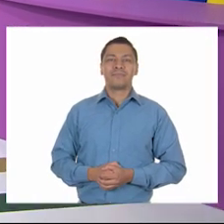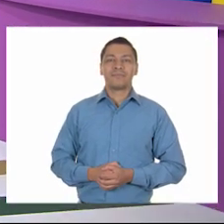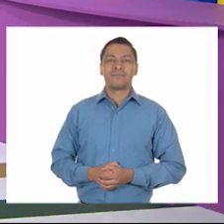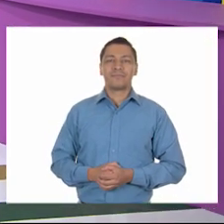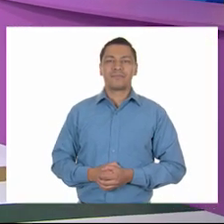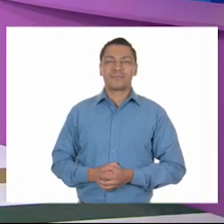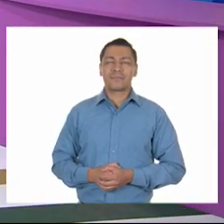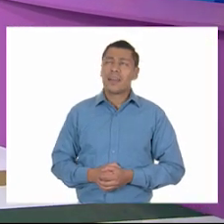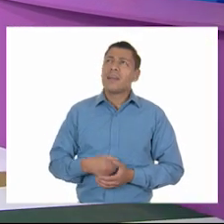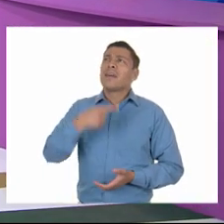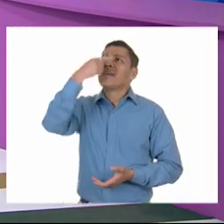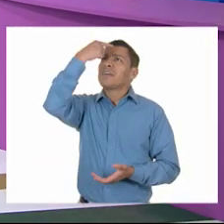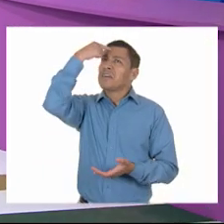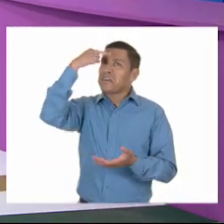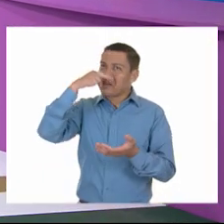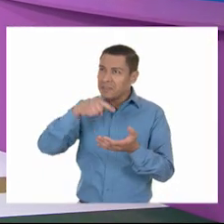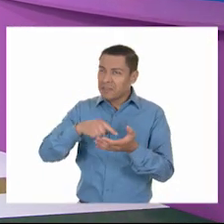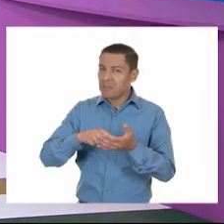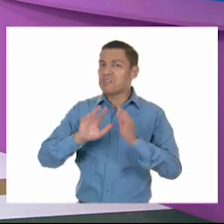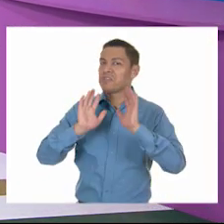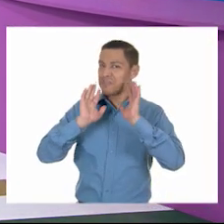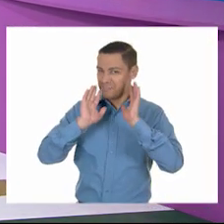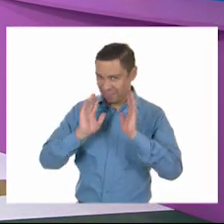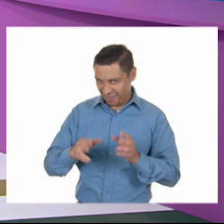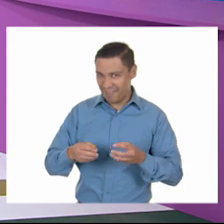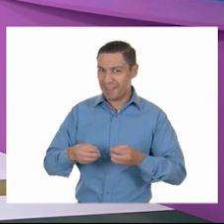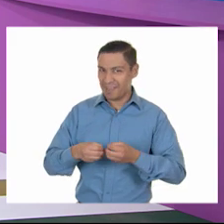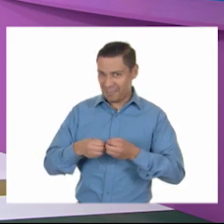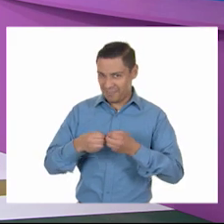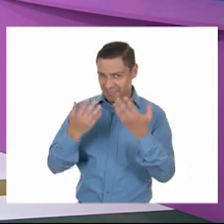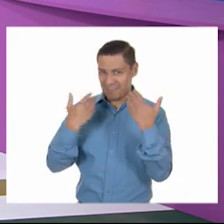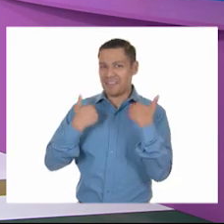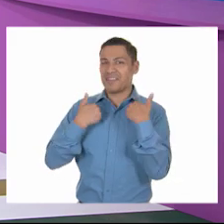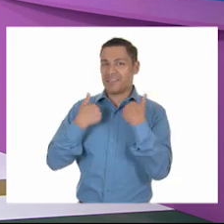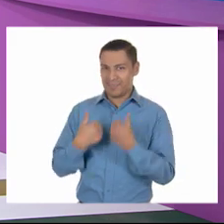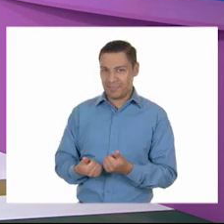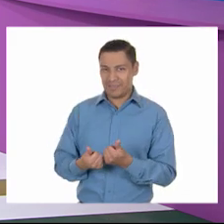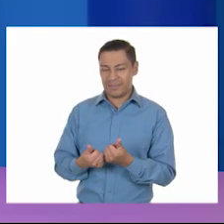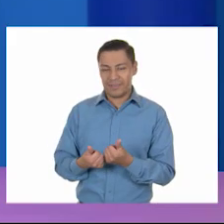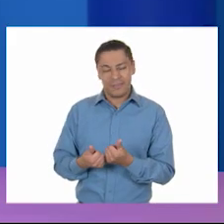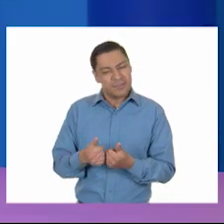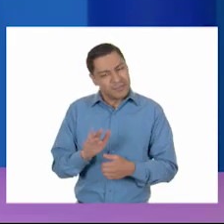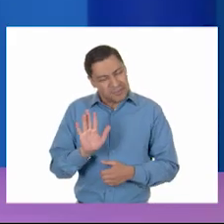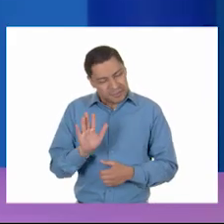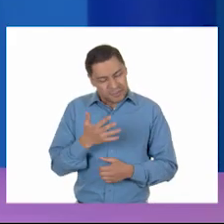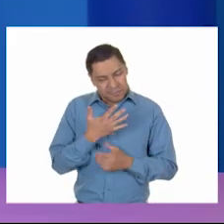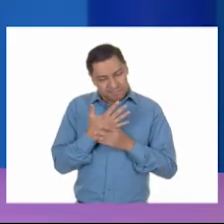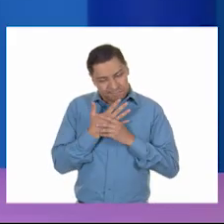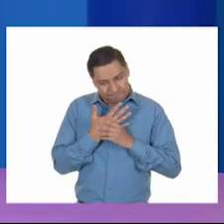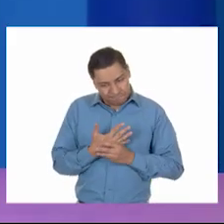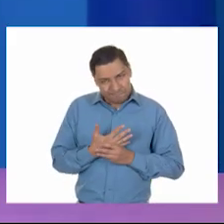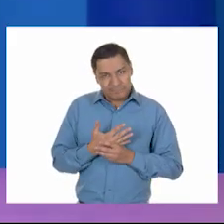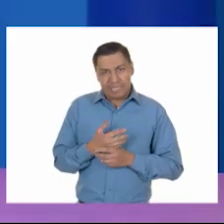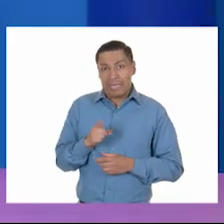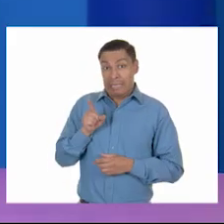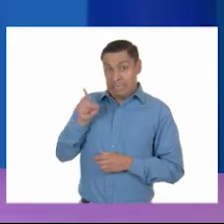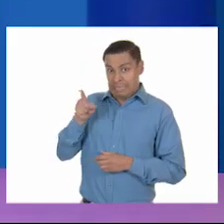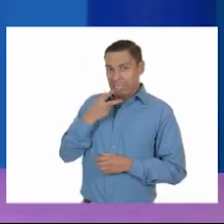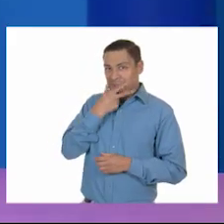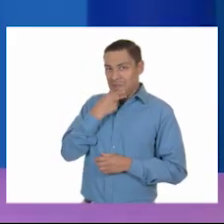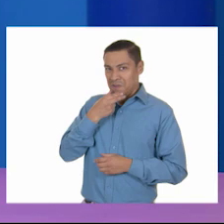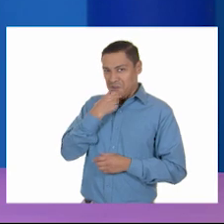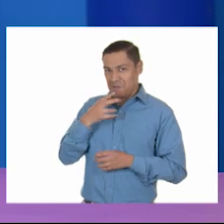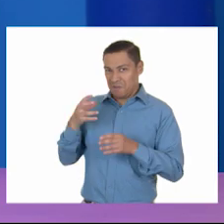Creo que ya lo tengo un poco más claro. Aunque, la verdad, también tengo que decir que Juan Carlos lo hizo muy bien